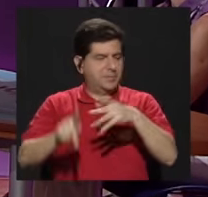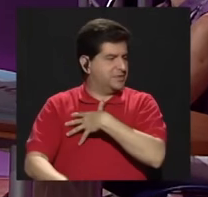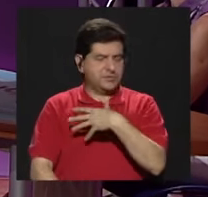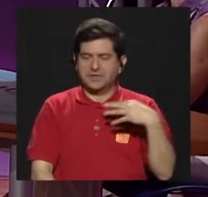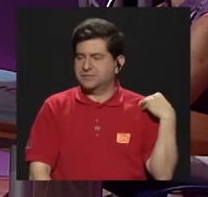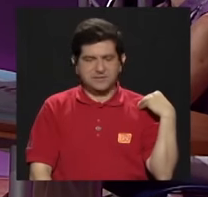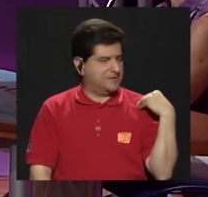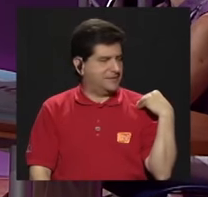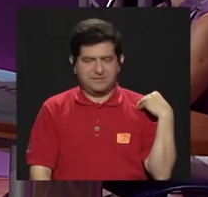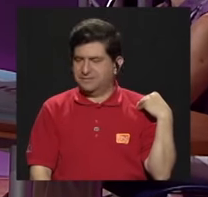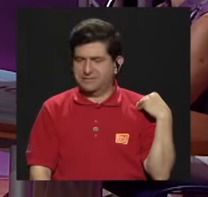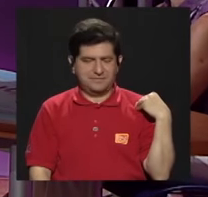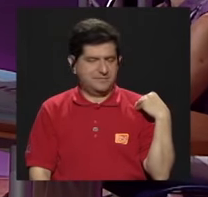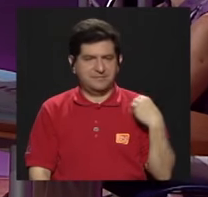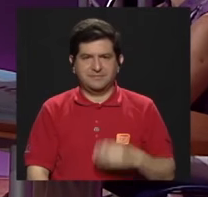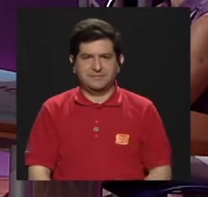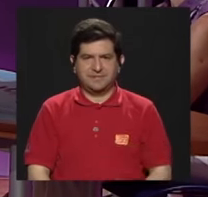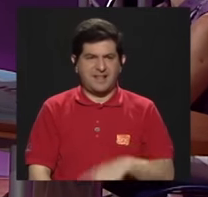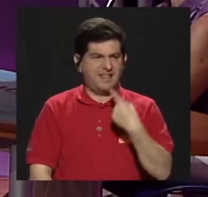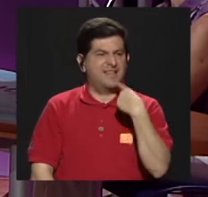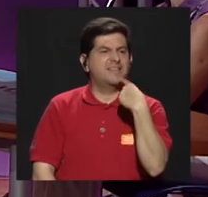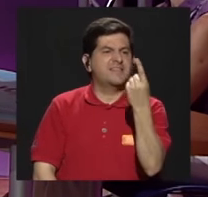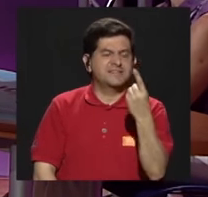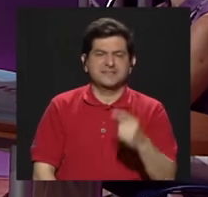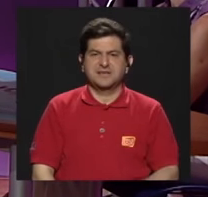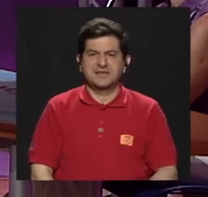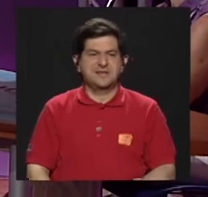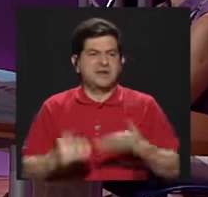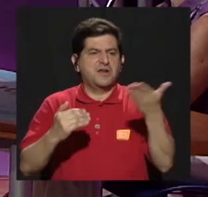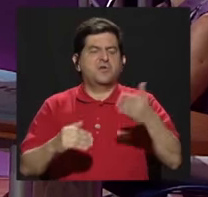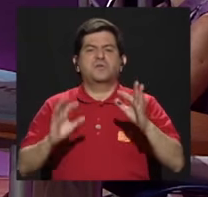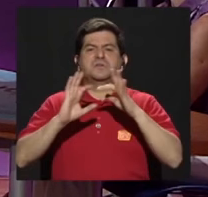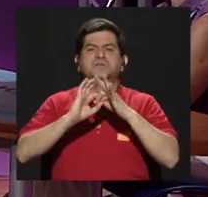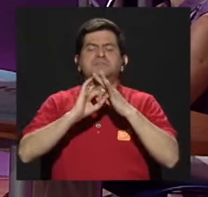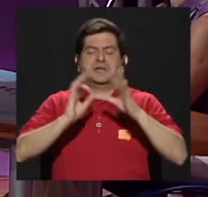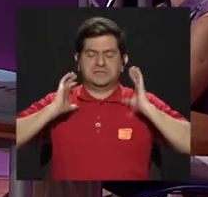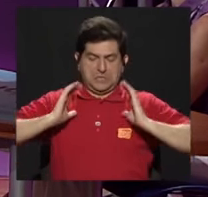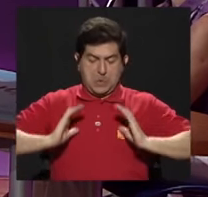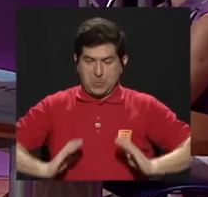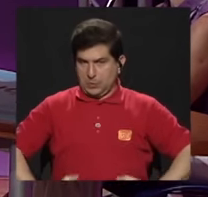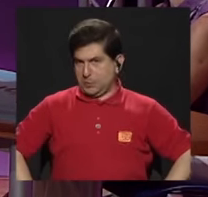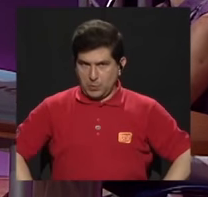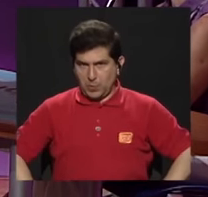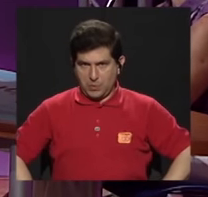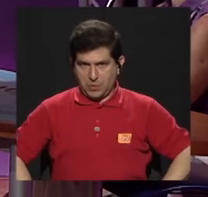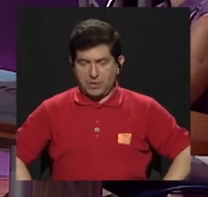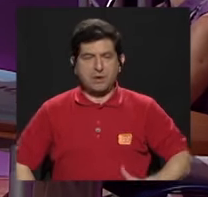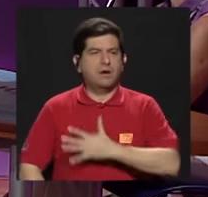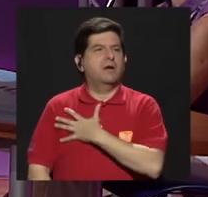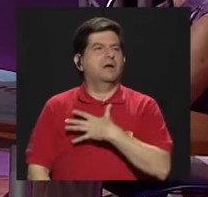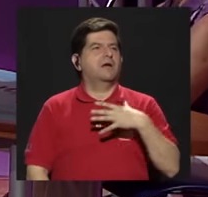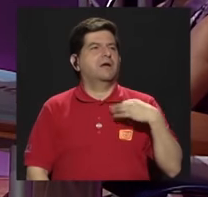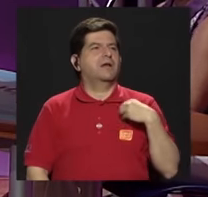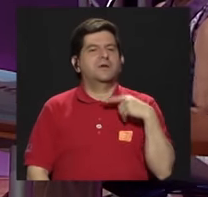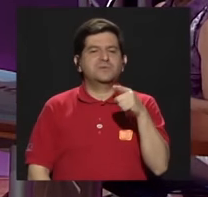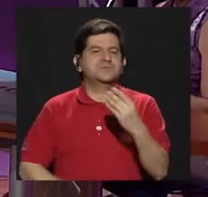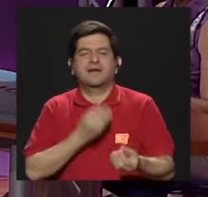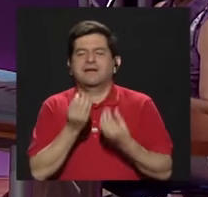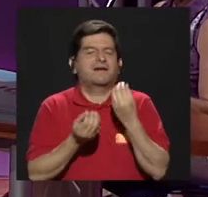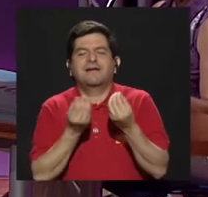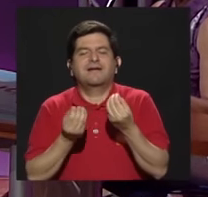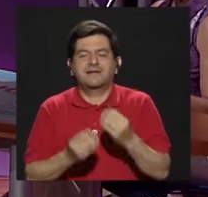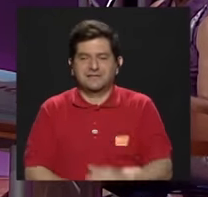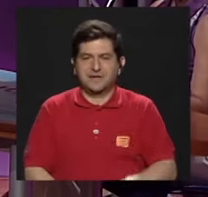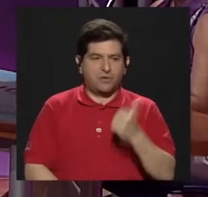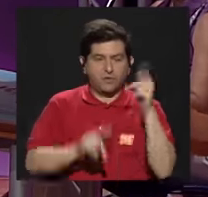guste, que le digan, ¿verdad?, cosas sobre su cuerpo, que le gustarían hacerle, ¿verdad?,